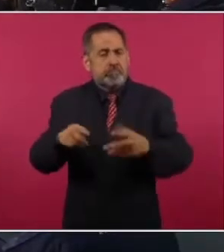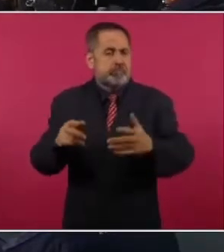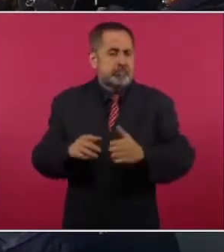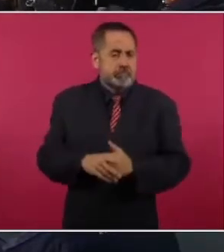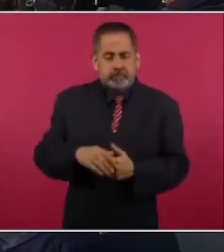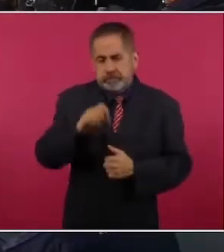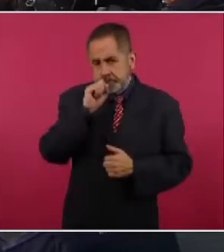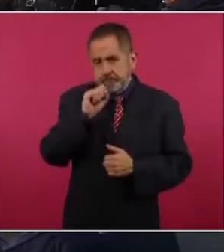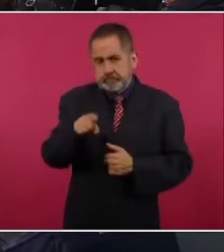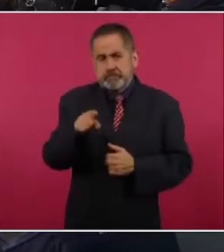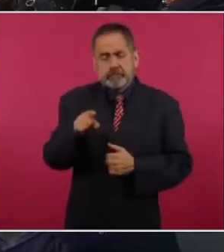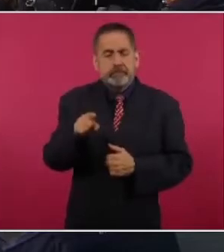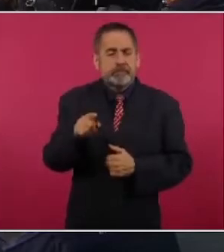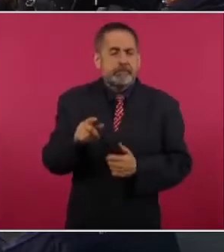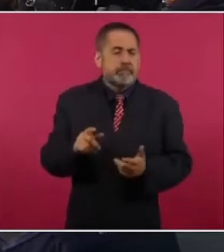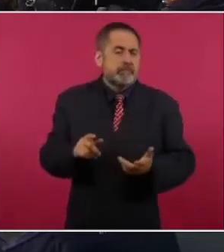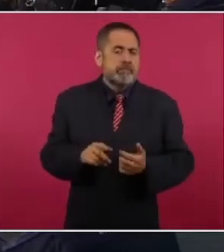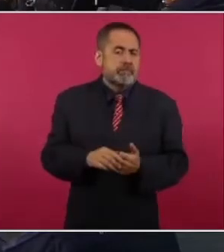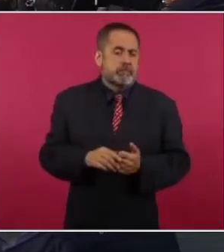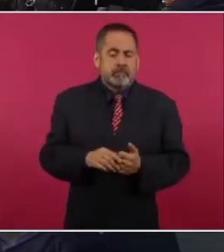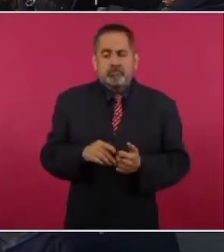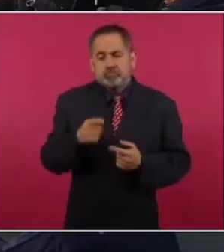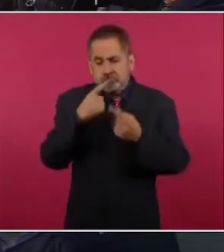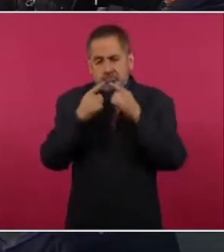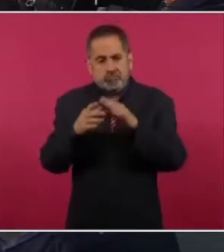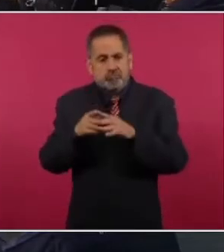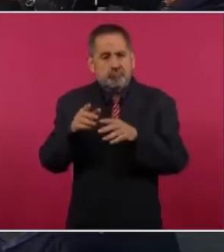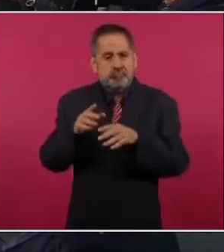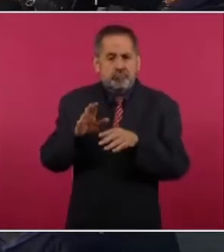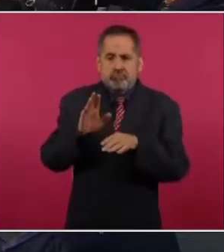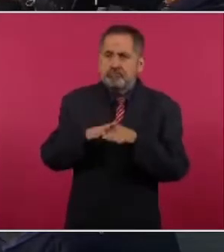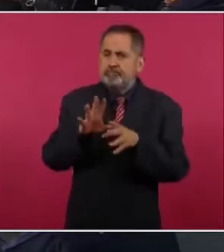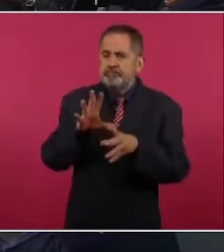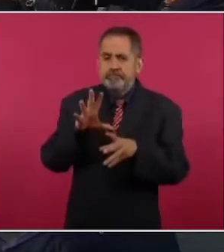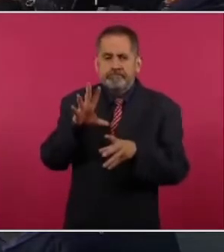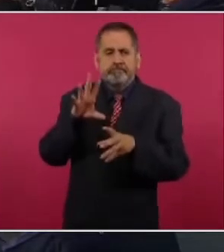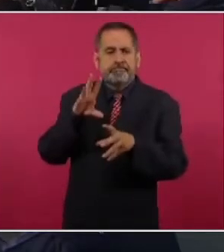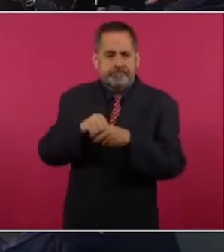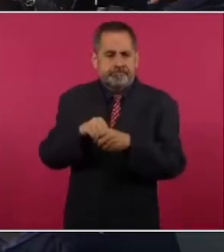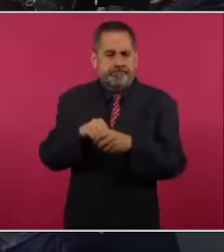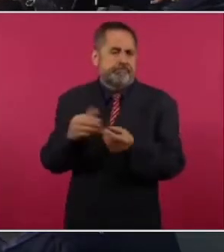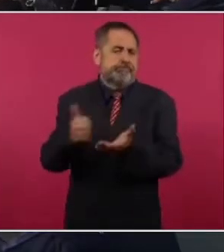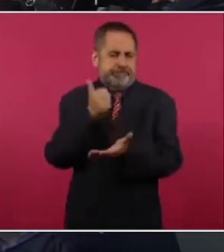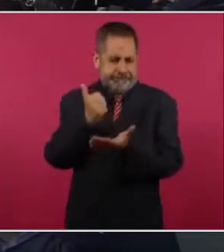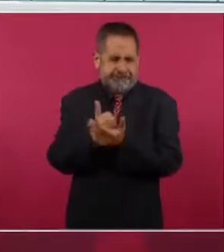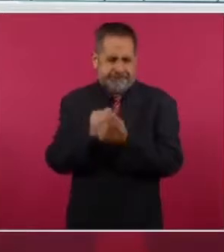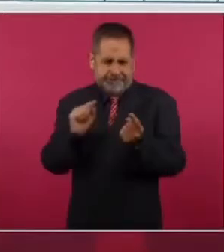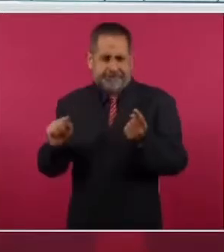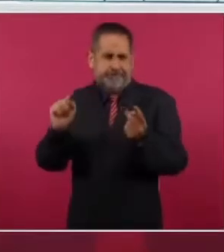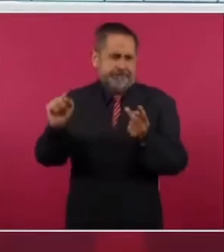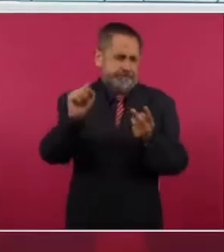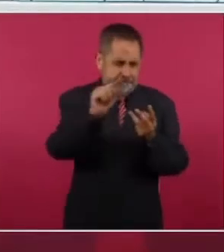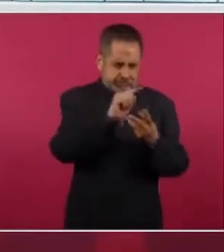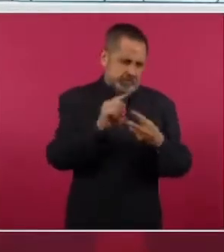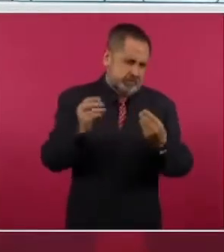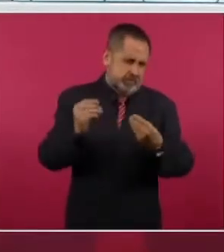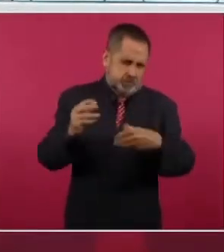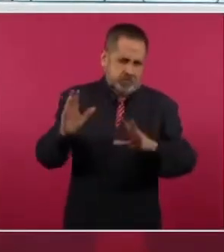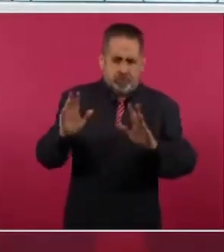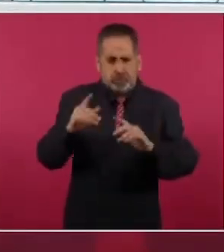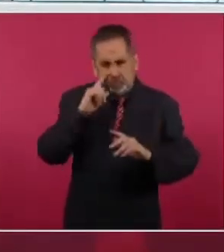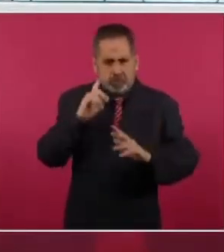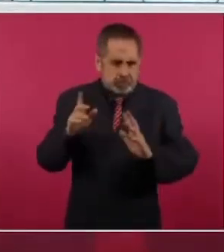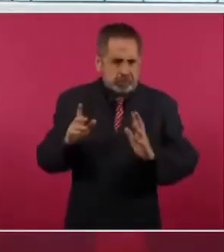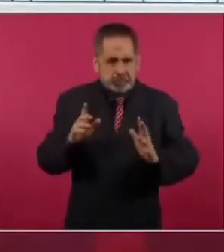También tiene de alguna manera mucho más componente urbano, por decirlo de alguna forma. Y ahí vemos